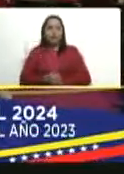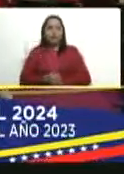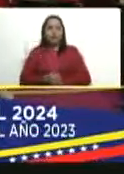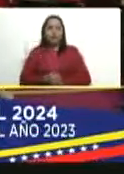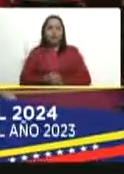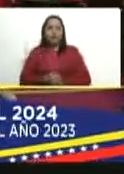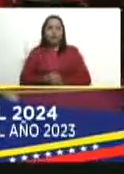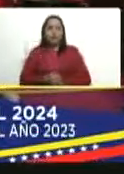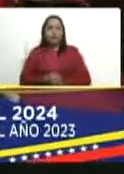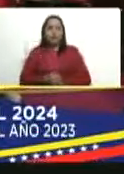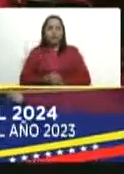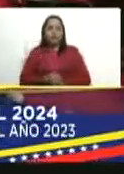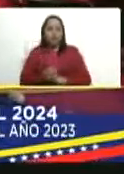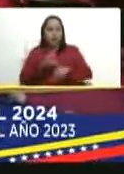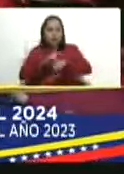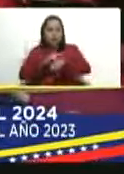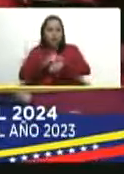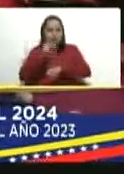Doctor